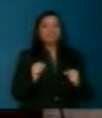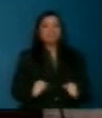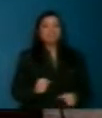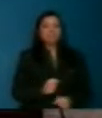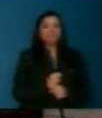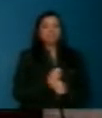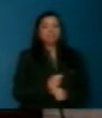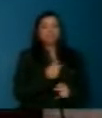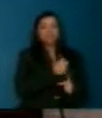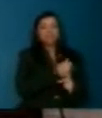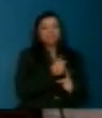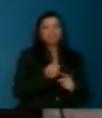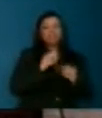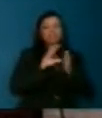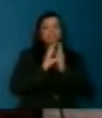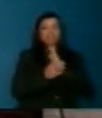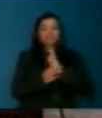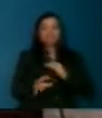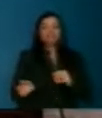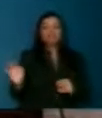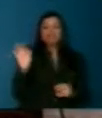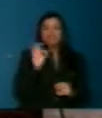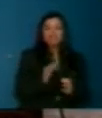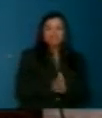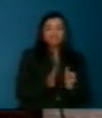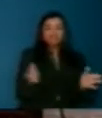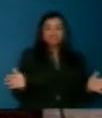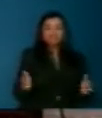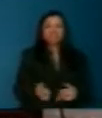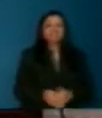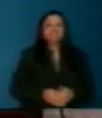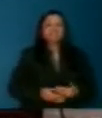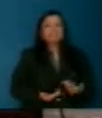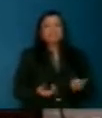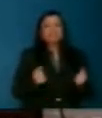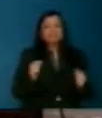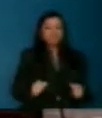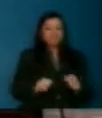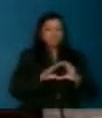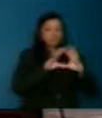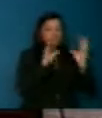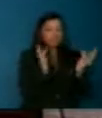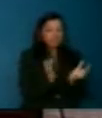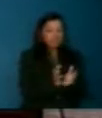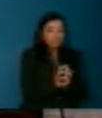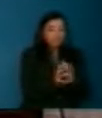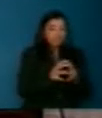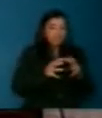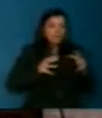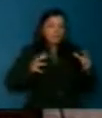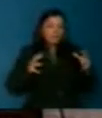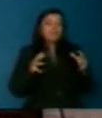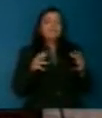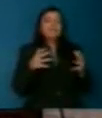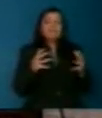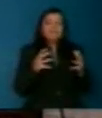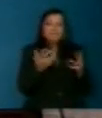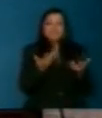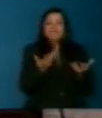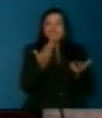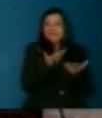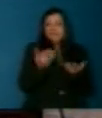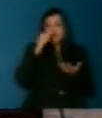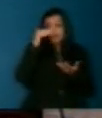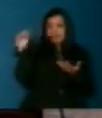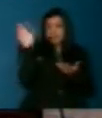cada cultura y conglomerado. Para hacer más mundo, para construir más país, se requieren